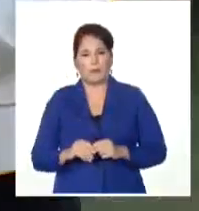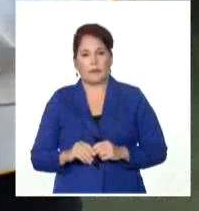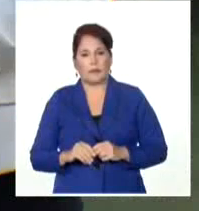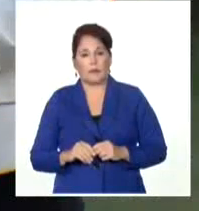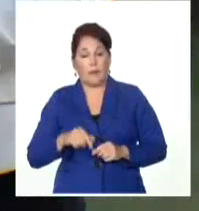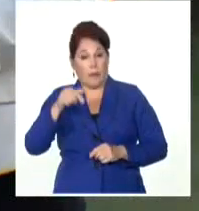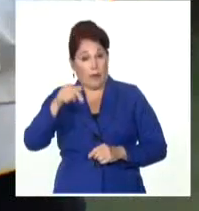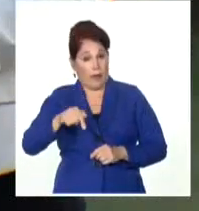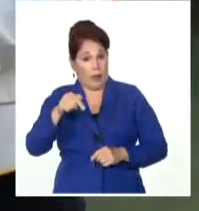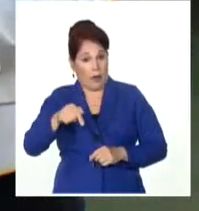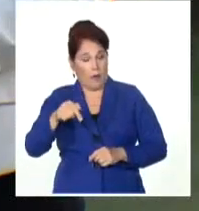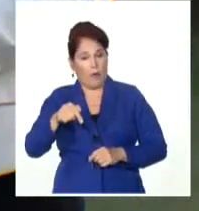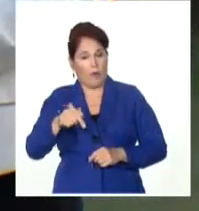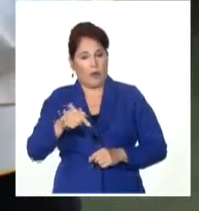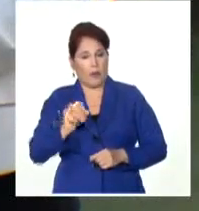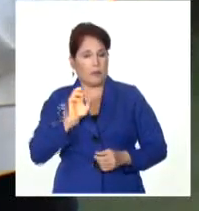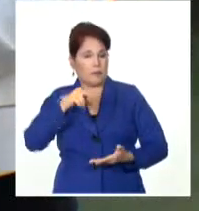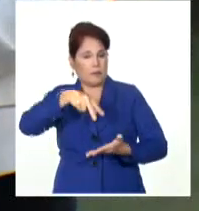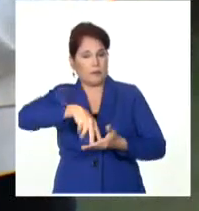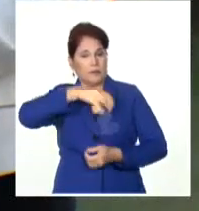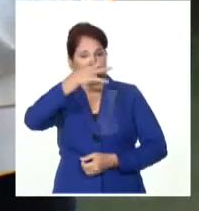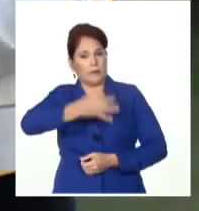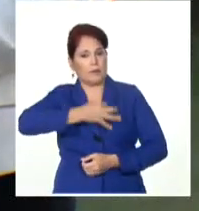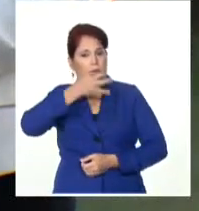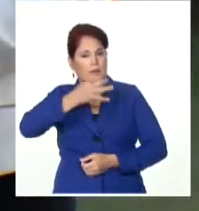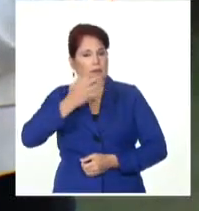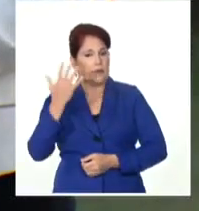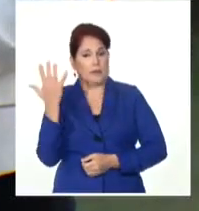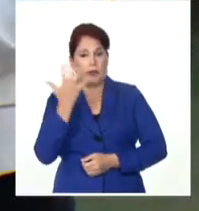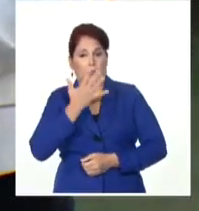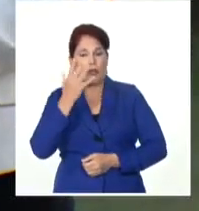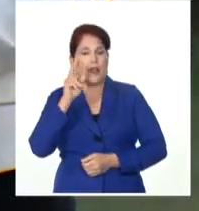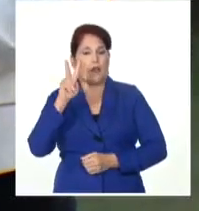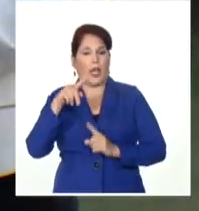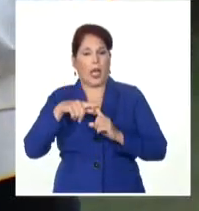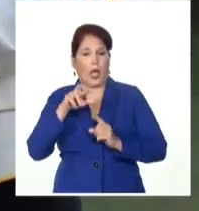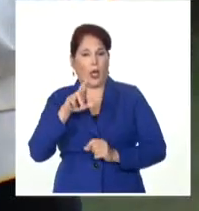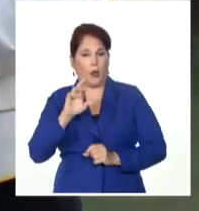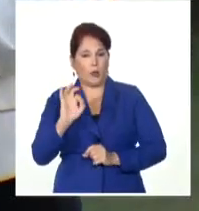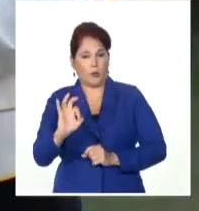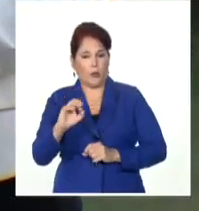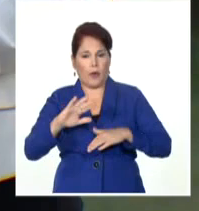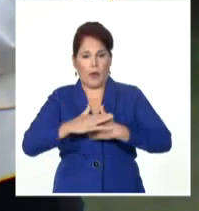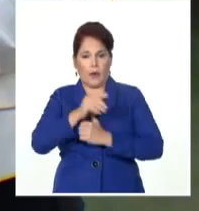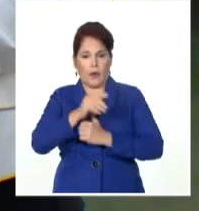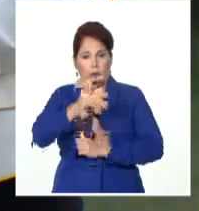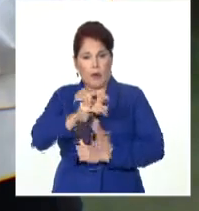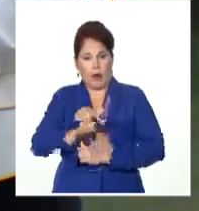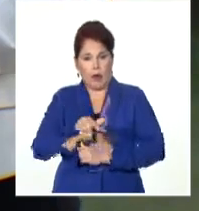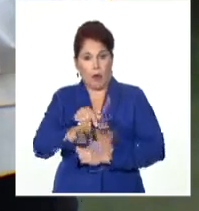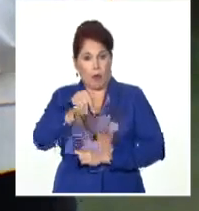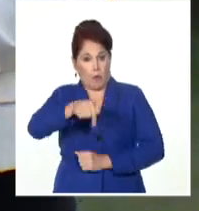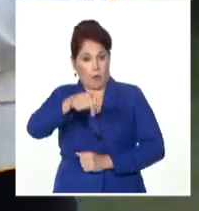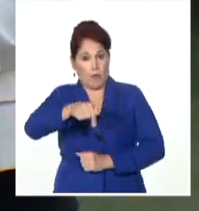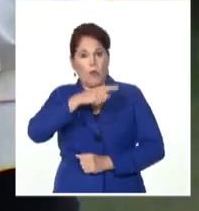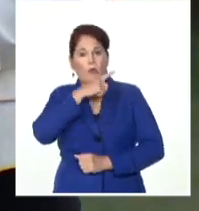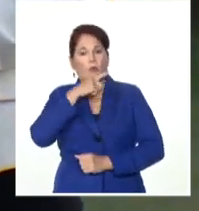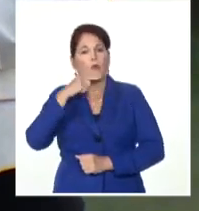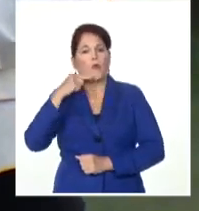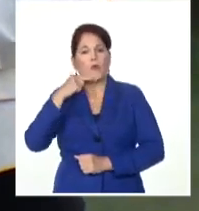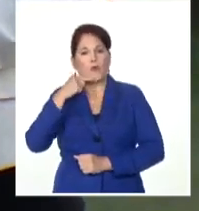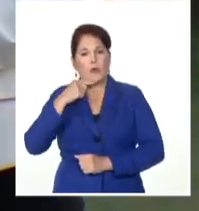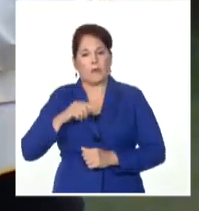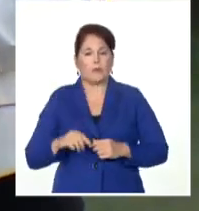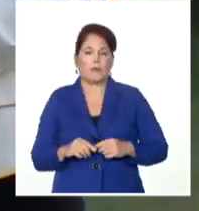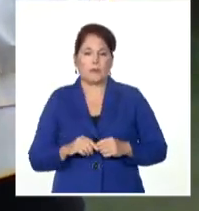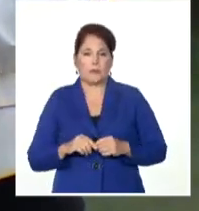A continuación, hará uso de la palabra el excelentísimo señor Víctor Karanieli, embajador de la Federación de Rusia en la República